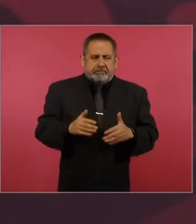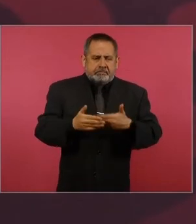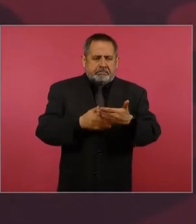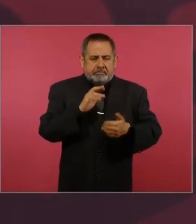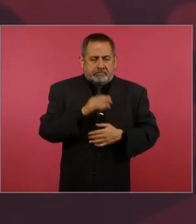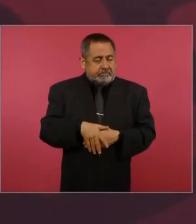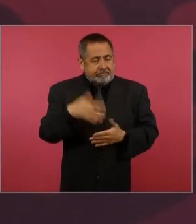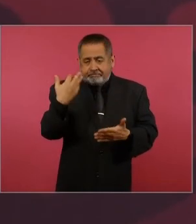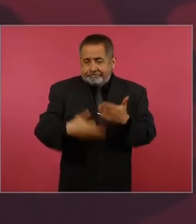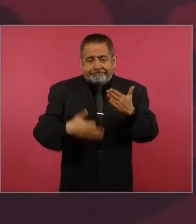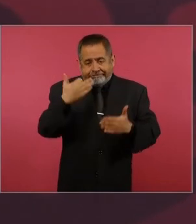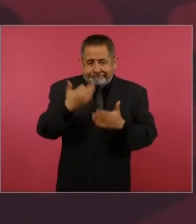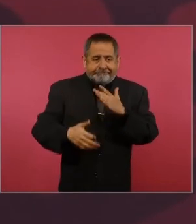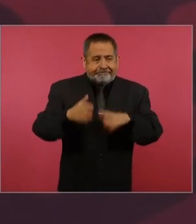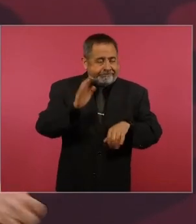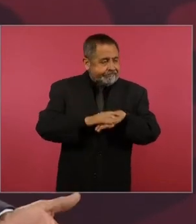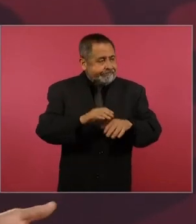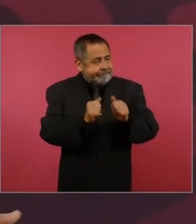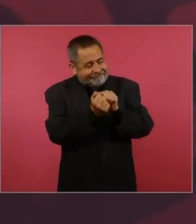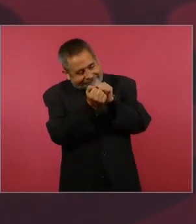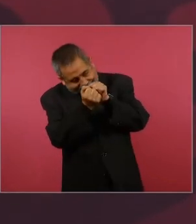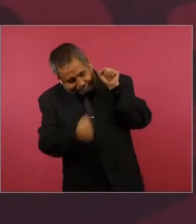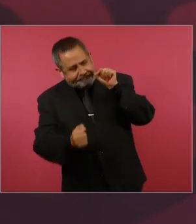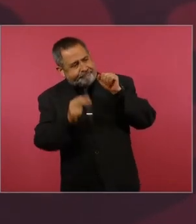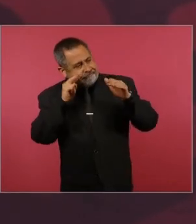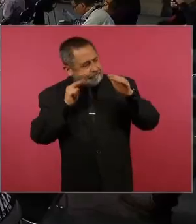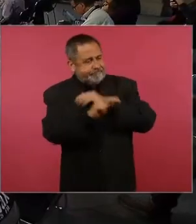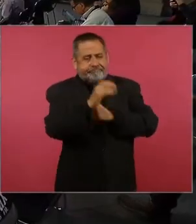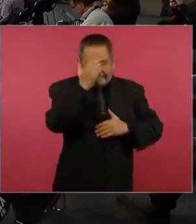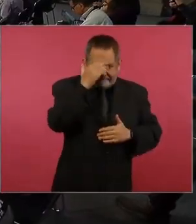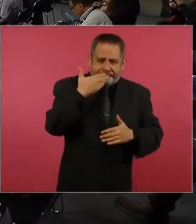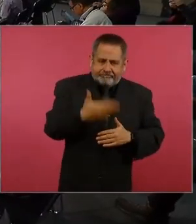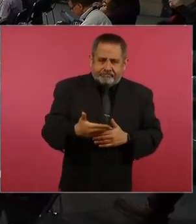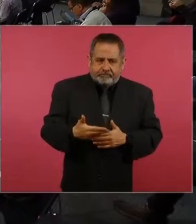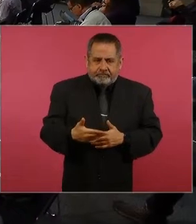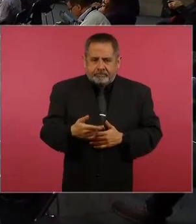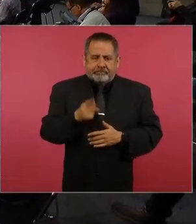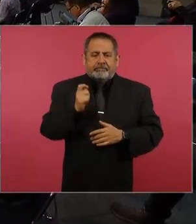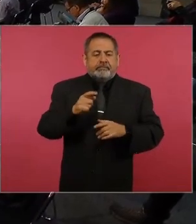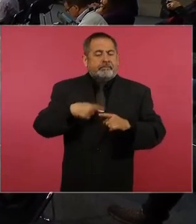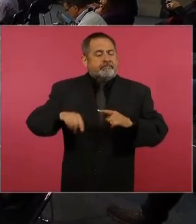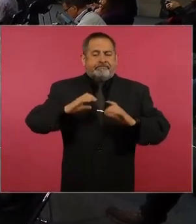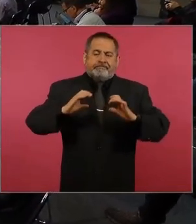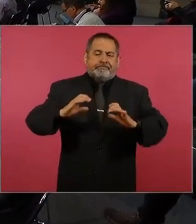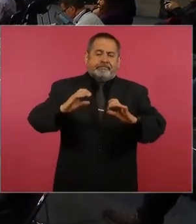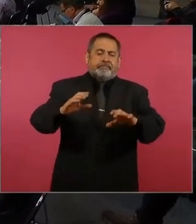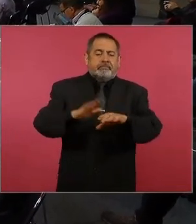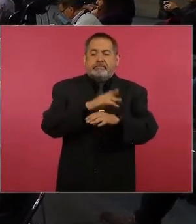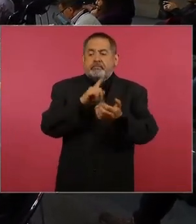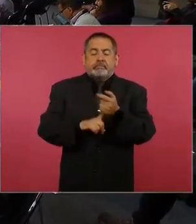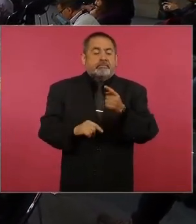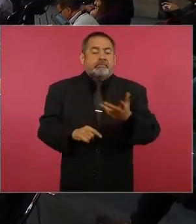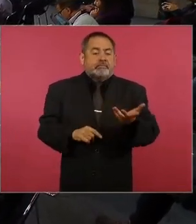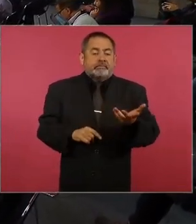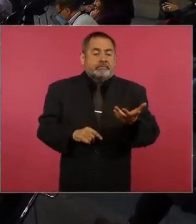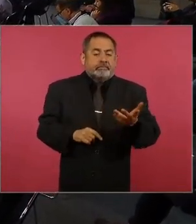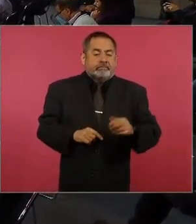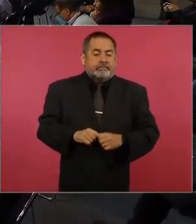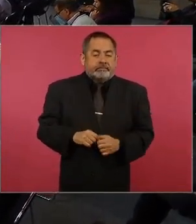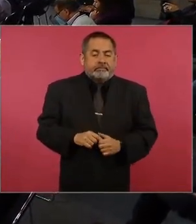Pero todavía tenemos que estar cuidando, porque esto de